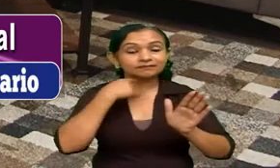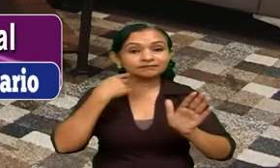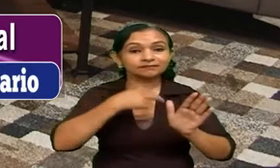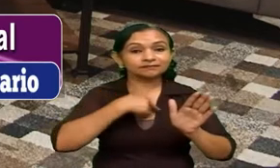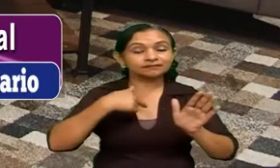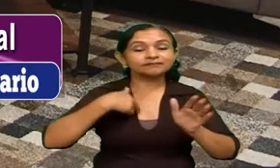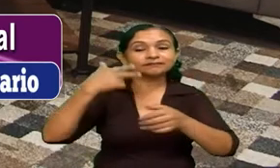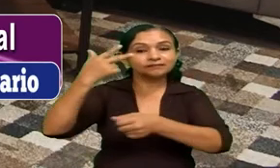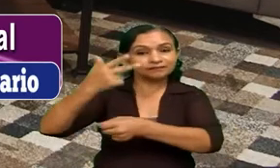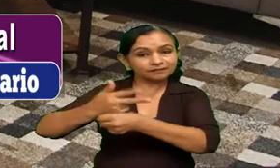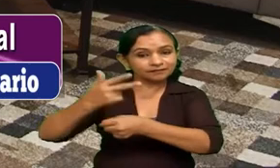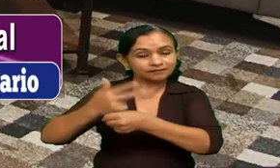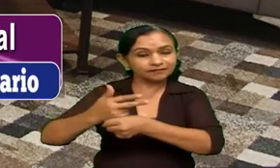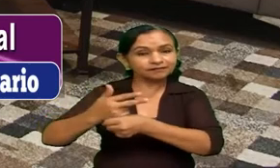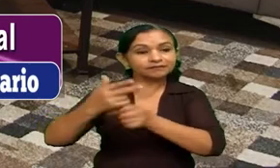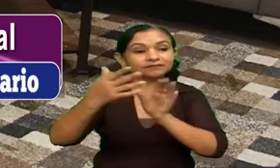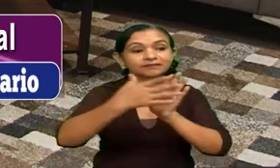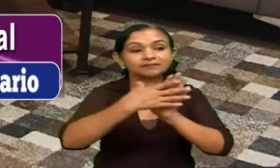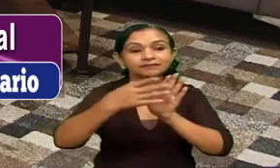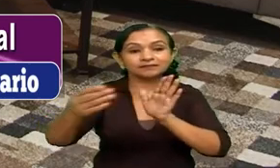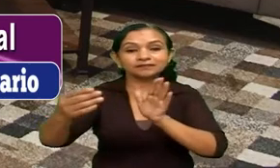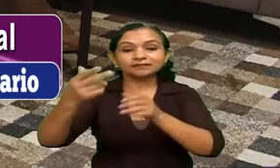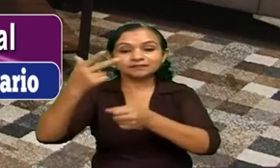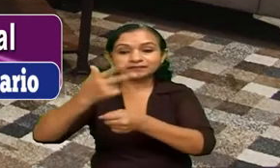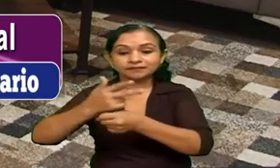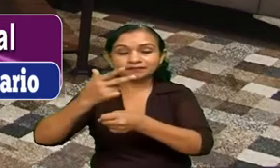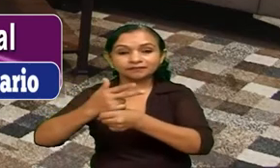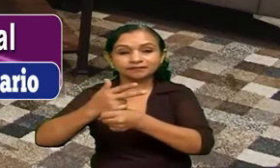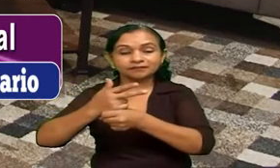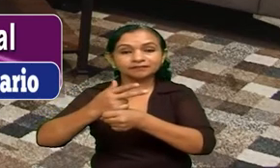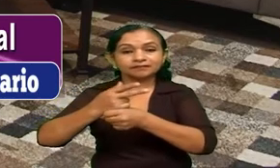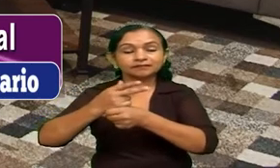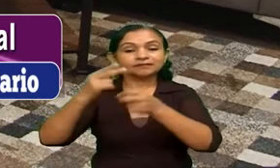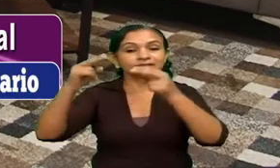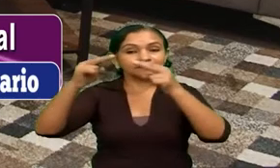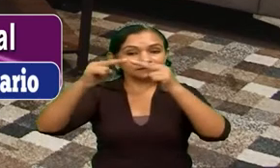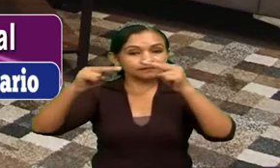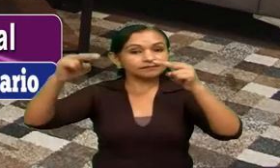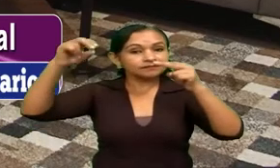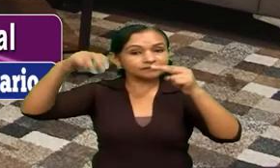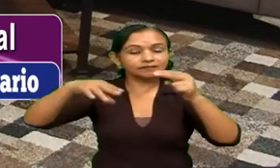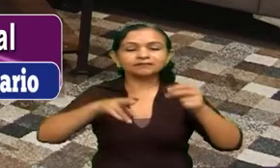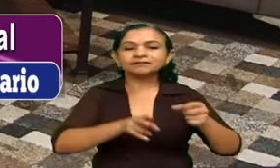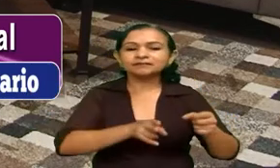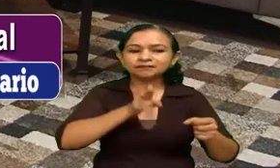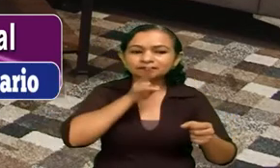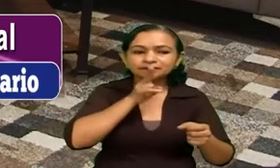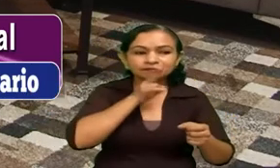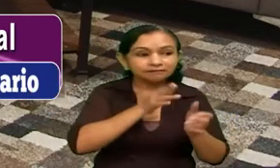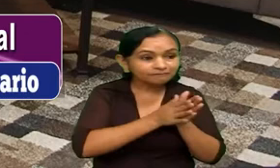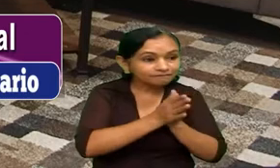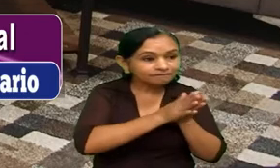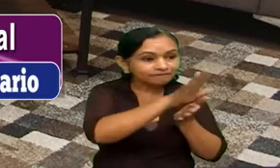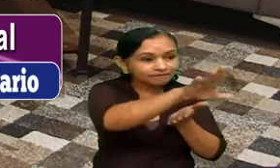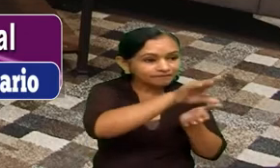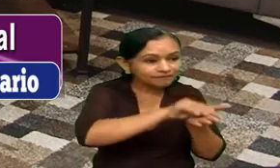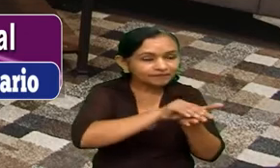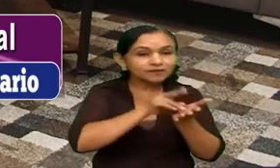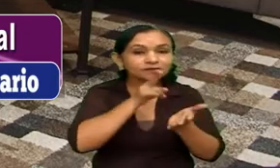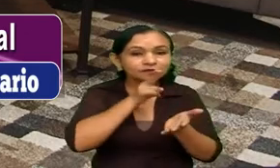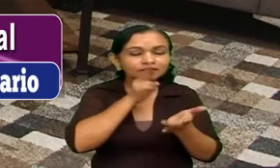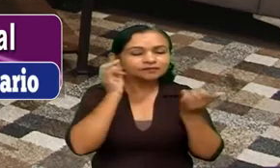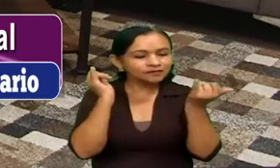en Guatemala también, para seguir incrementando la cobertura eléctrica del país, en Honduras, en